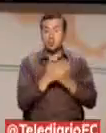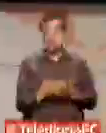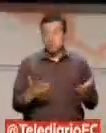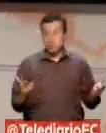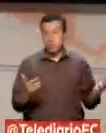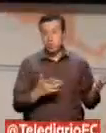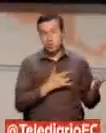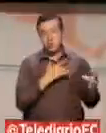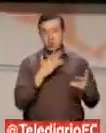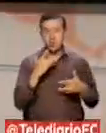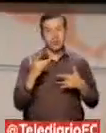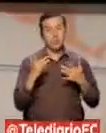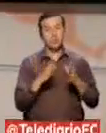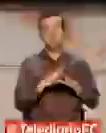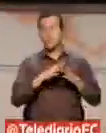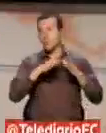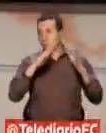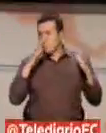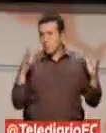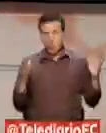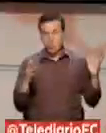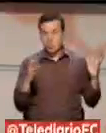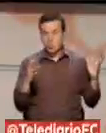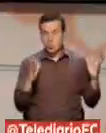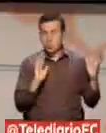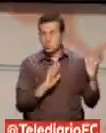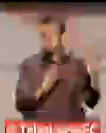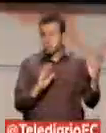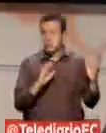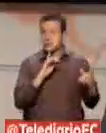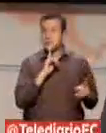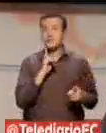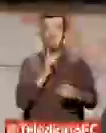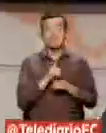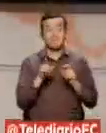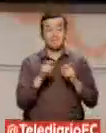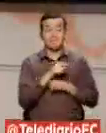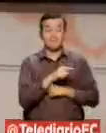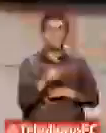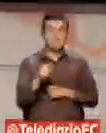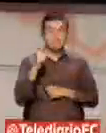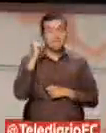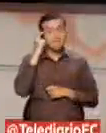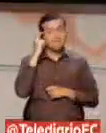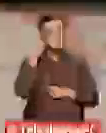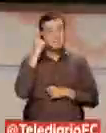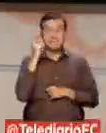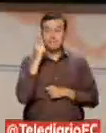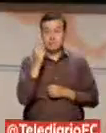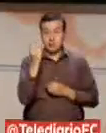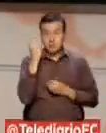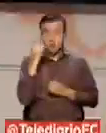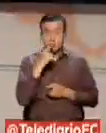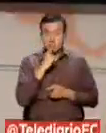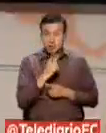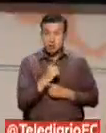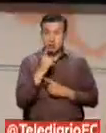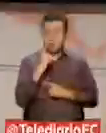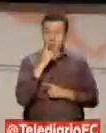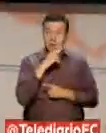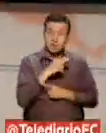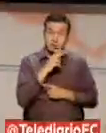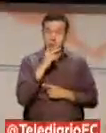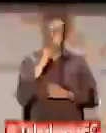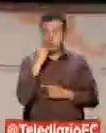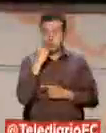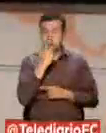muy emotiva, una reacción muy emocional, pues obviamente allí la gente no se pone a pensar si esta información es verdadera o es falsa, o por